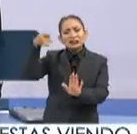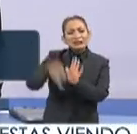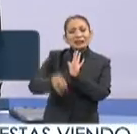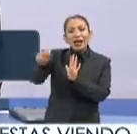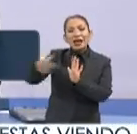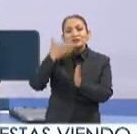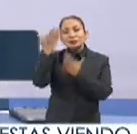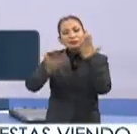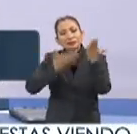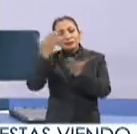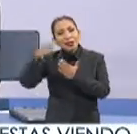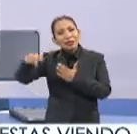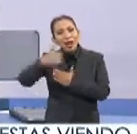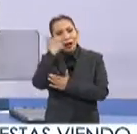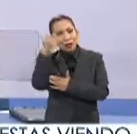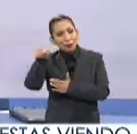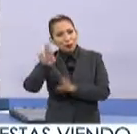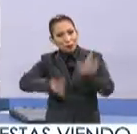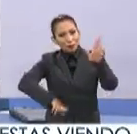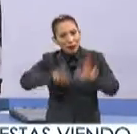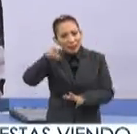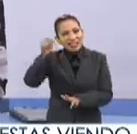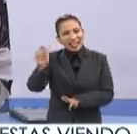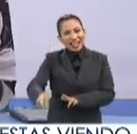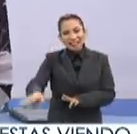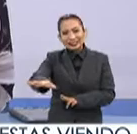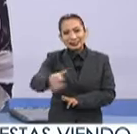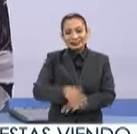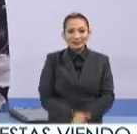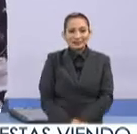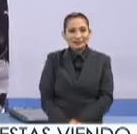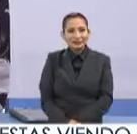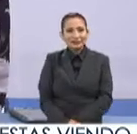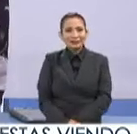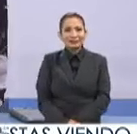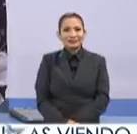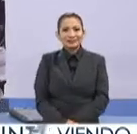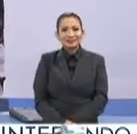el proceso académico de los estudiantes normalistas. Vamos a ver qué nos trae esta vez.